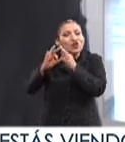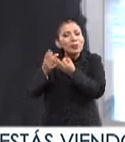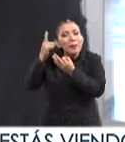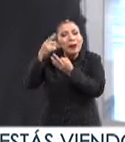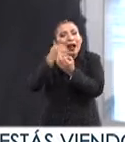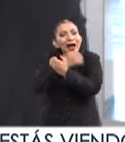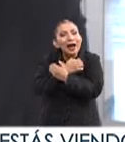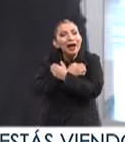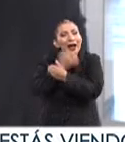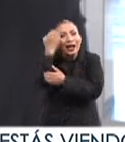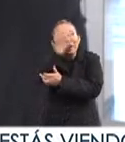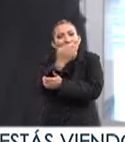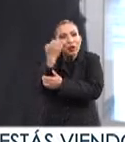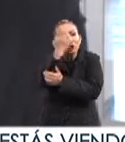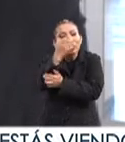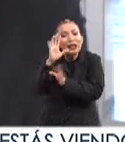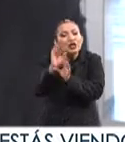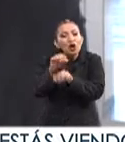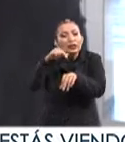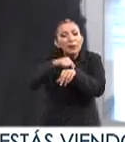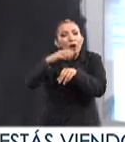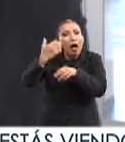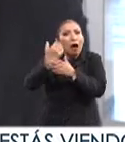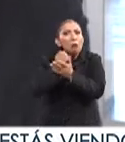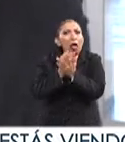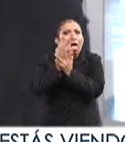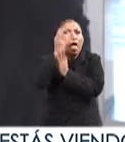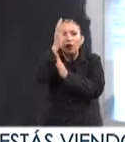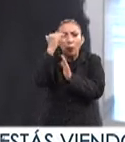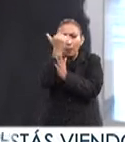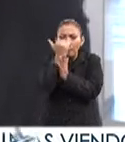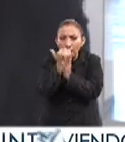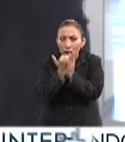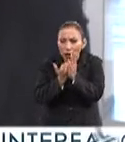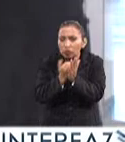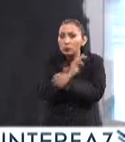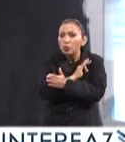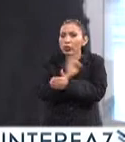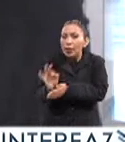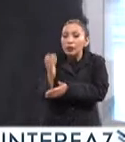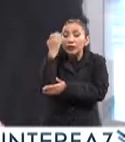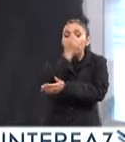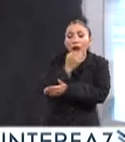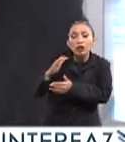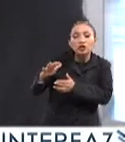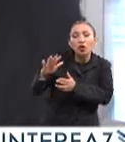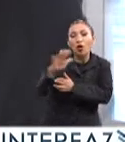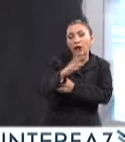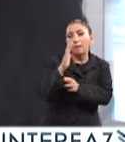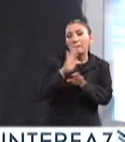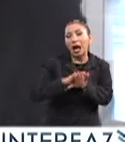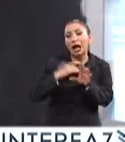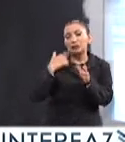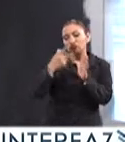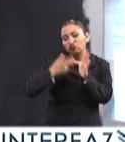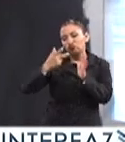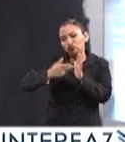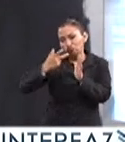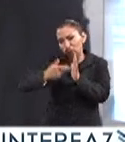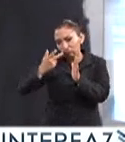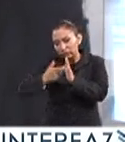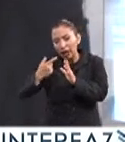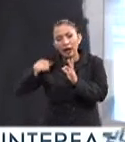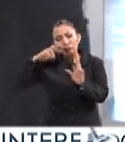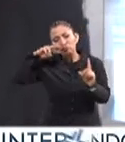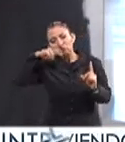de evaluación y que no nos consuman tanto tiempo y que podamos hacer las evaluaciones entonces de manera continua, en